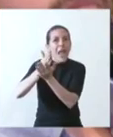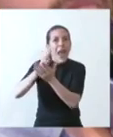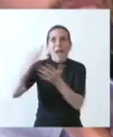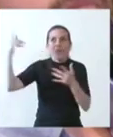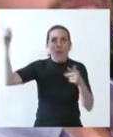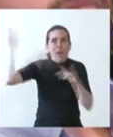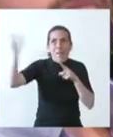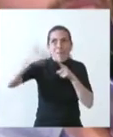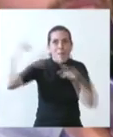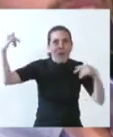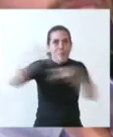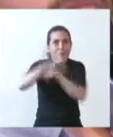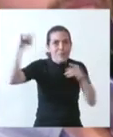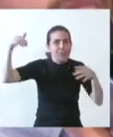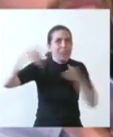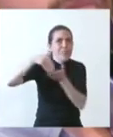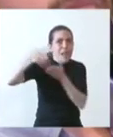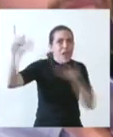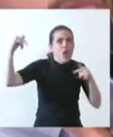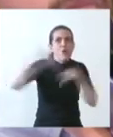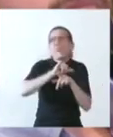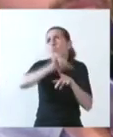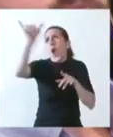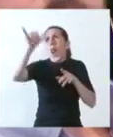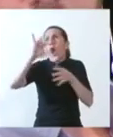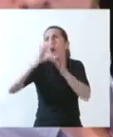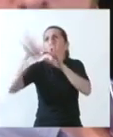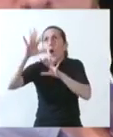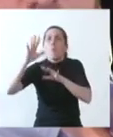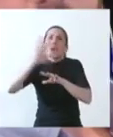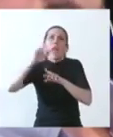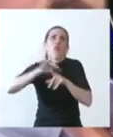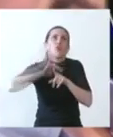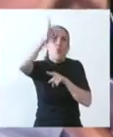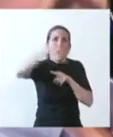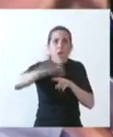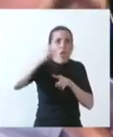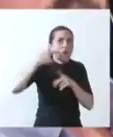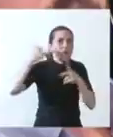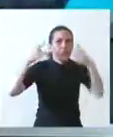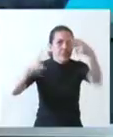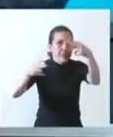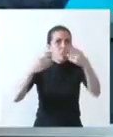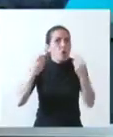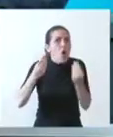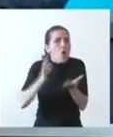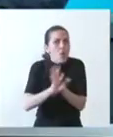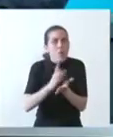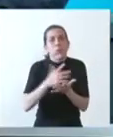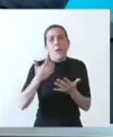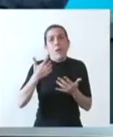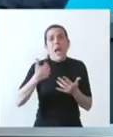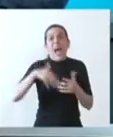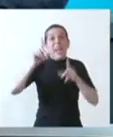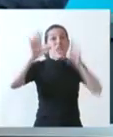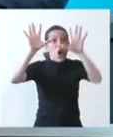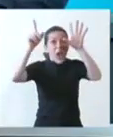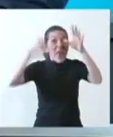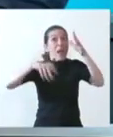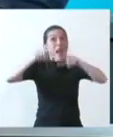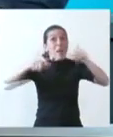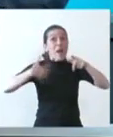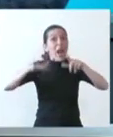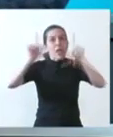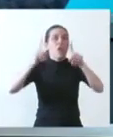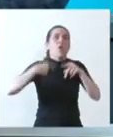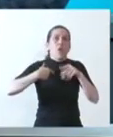la repatriación, los vuelos que se iban a hacer a Europa, Estados Unidos y otros países para los argentinos que están varados. No, los argentinos que están varados vamos a ir a socorrerlos